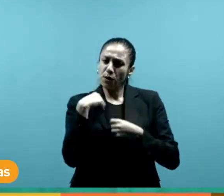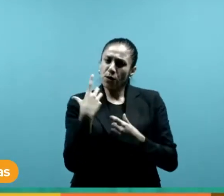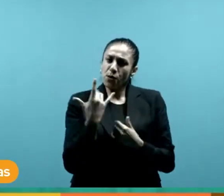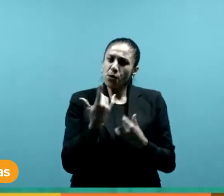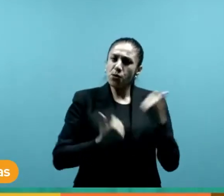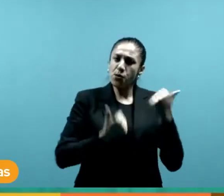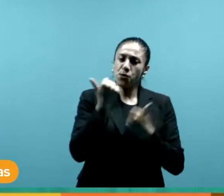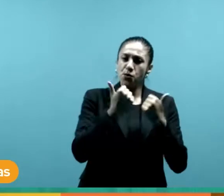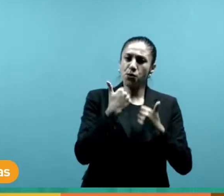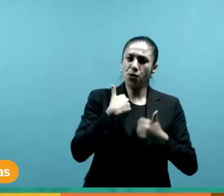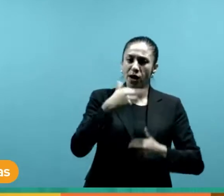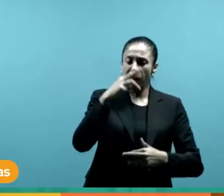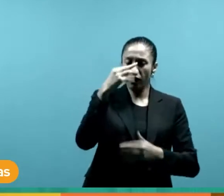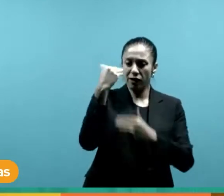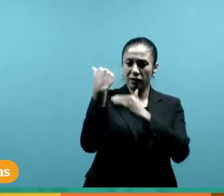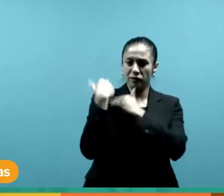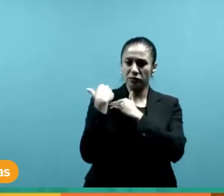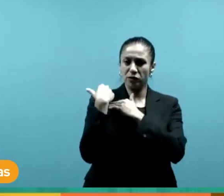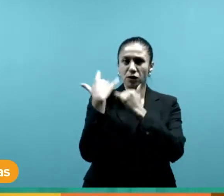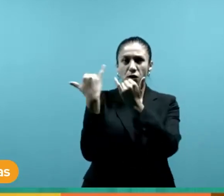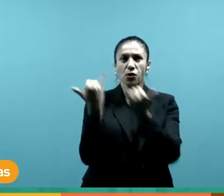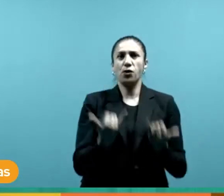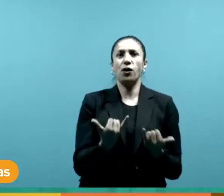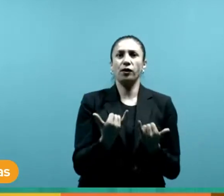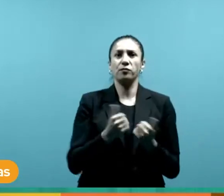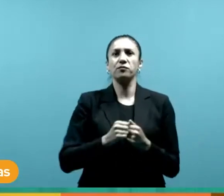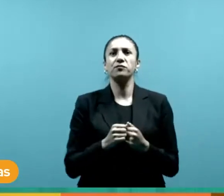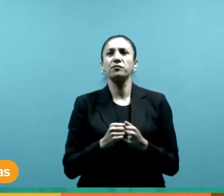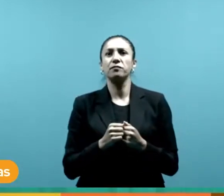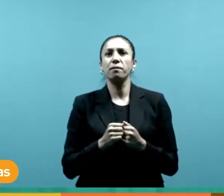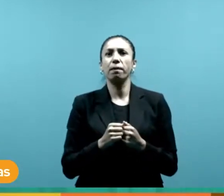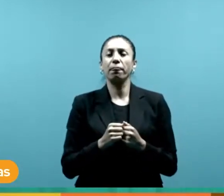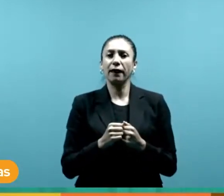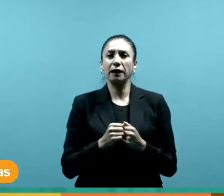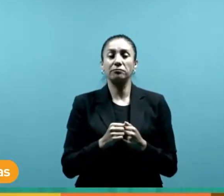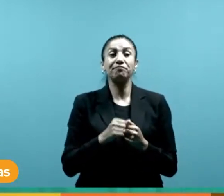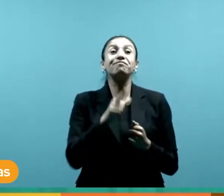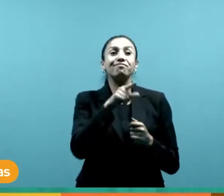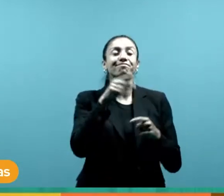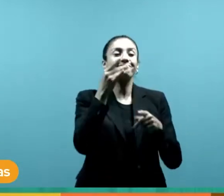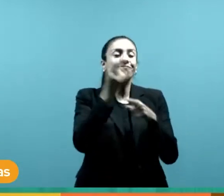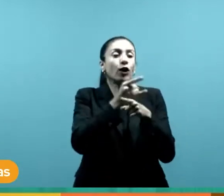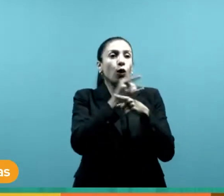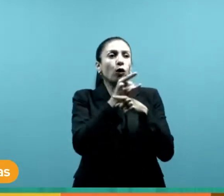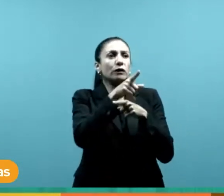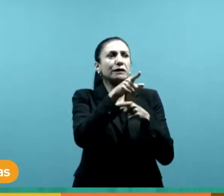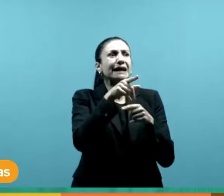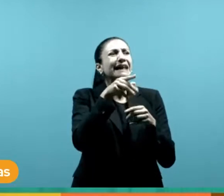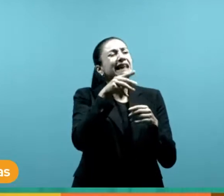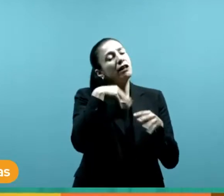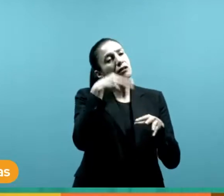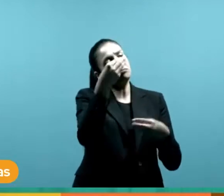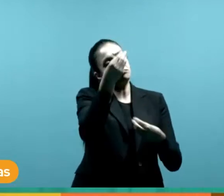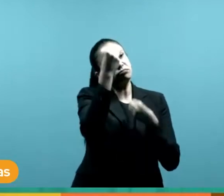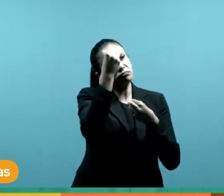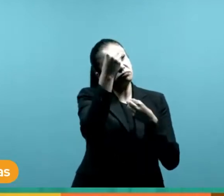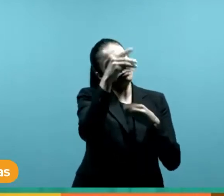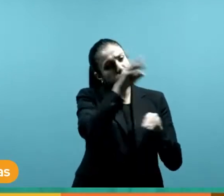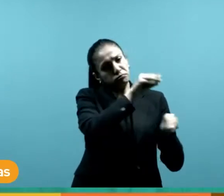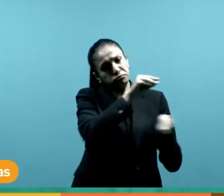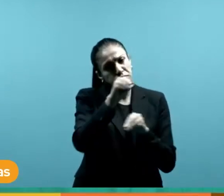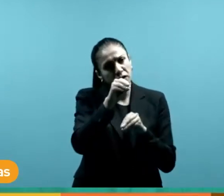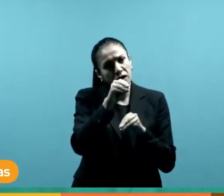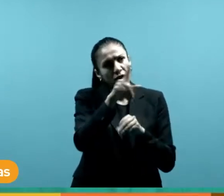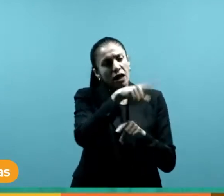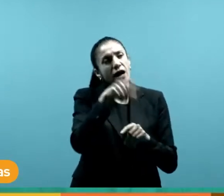responsabilidad moral el día de hoy. Entonces, debemos de enseñar sobre los hechos y enseñarles un